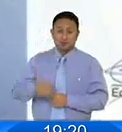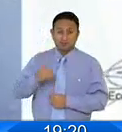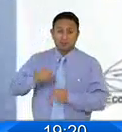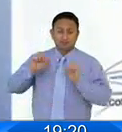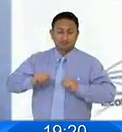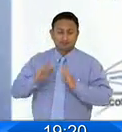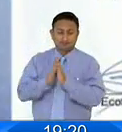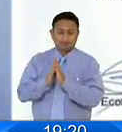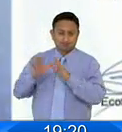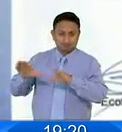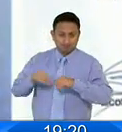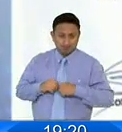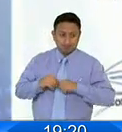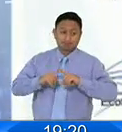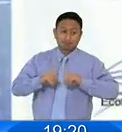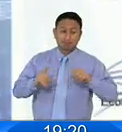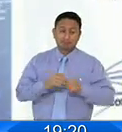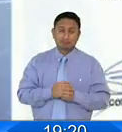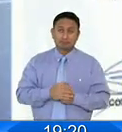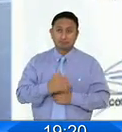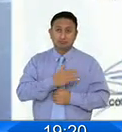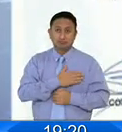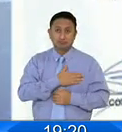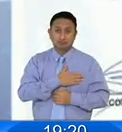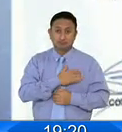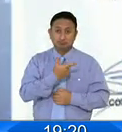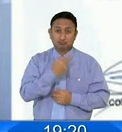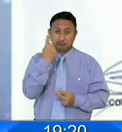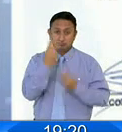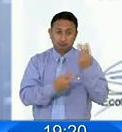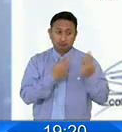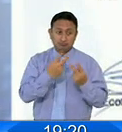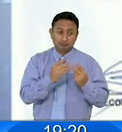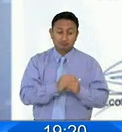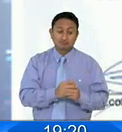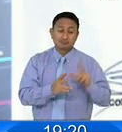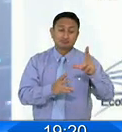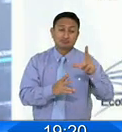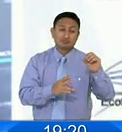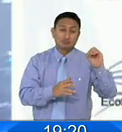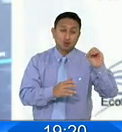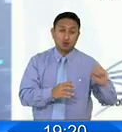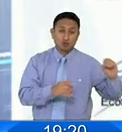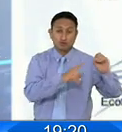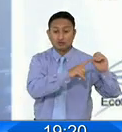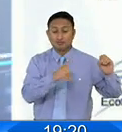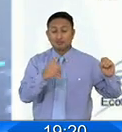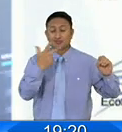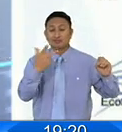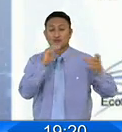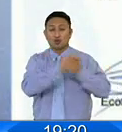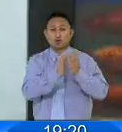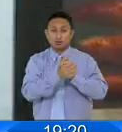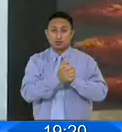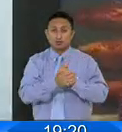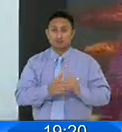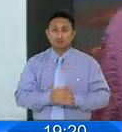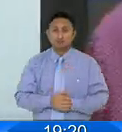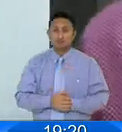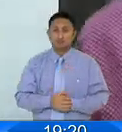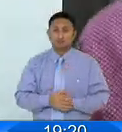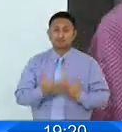acatará el pedido, pero en su caso, se suspenden las visitas desde el 30 de octubre hasta el 3 de noviembre.